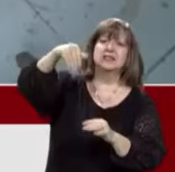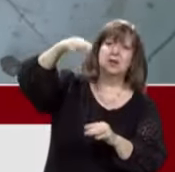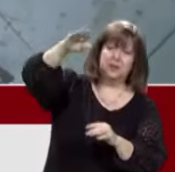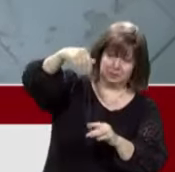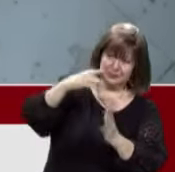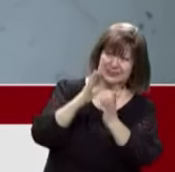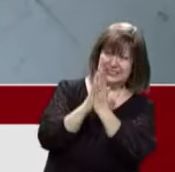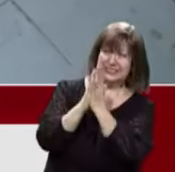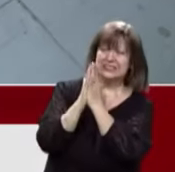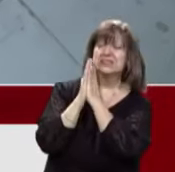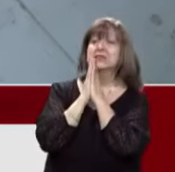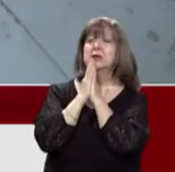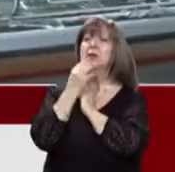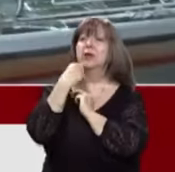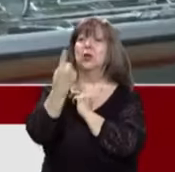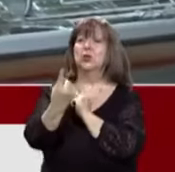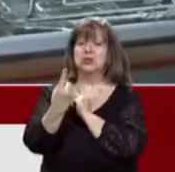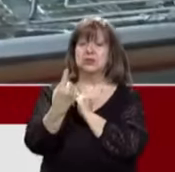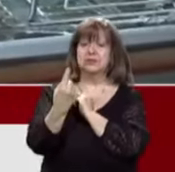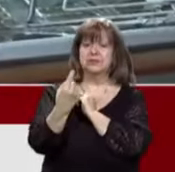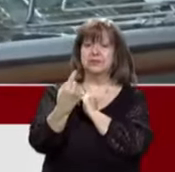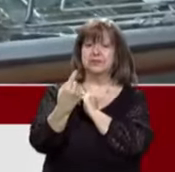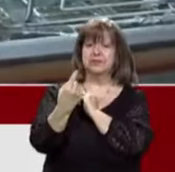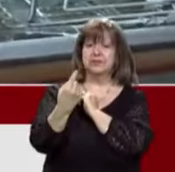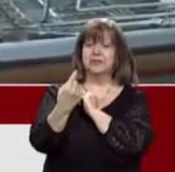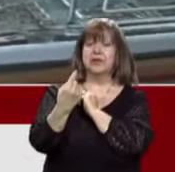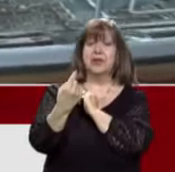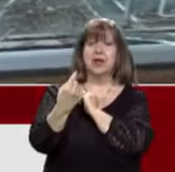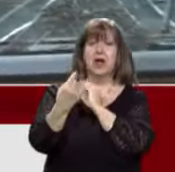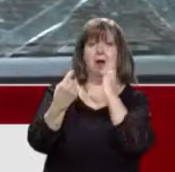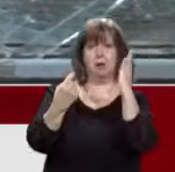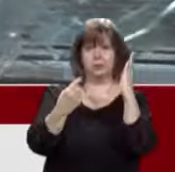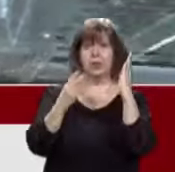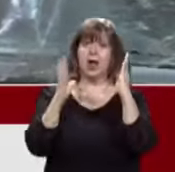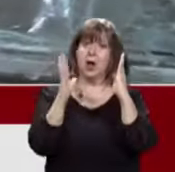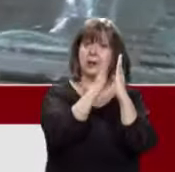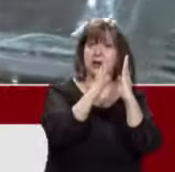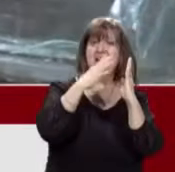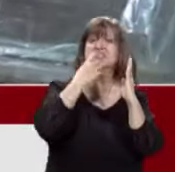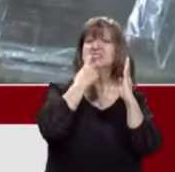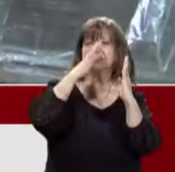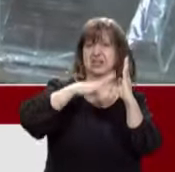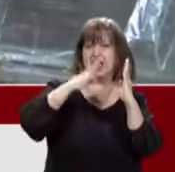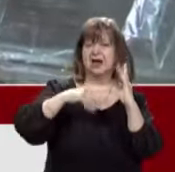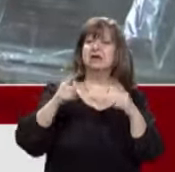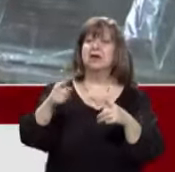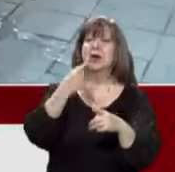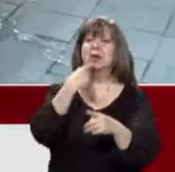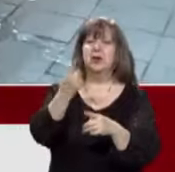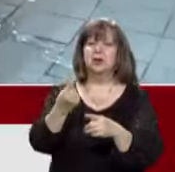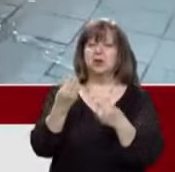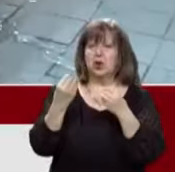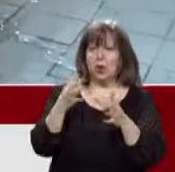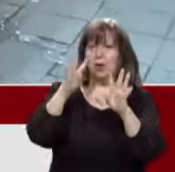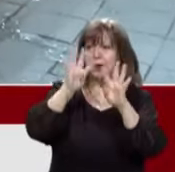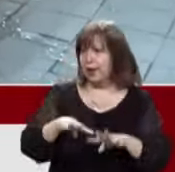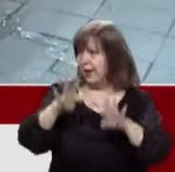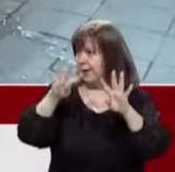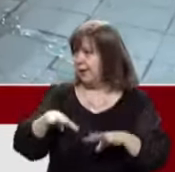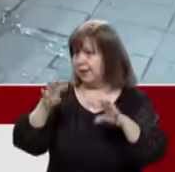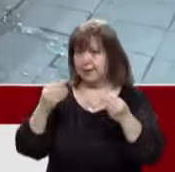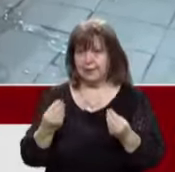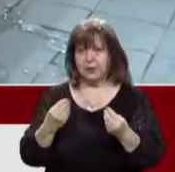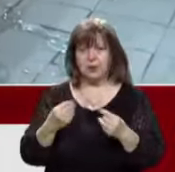que te queríamos hacer unas preguntitas? Es directamente colocar esta reja. Hola. ¿Cómo se trabaja con tanta reja? La